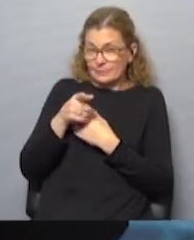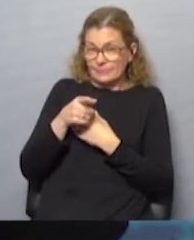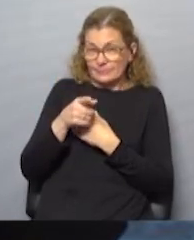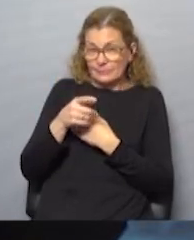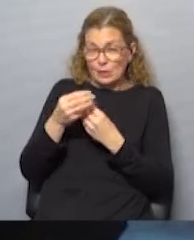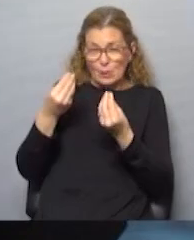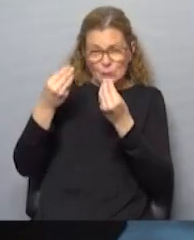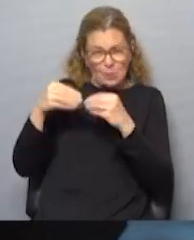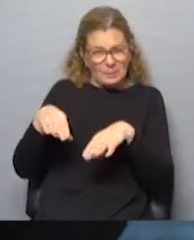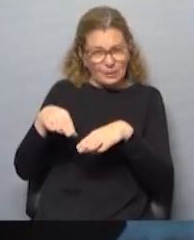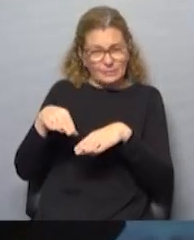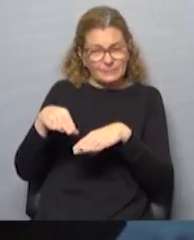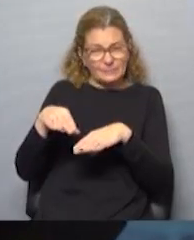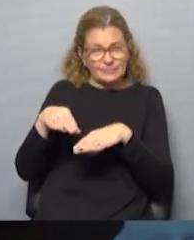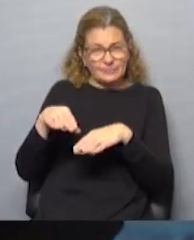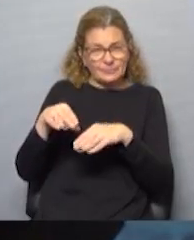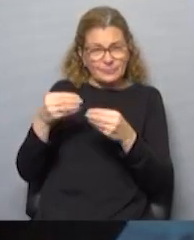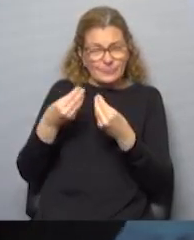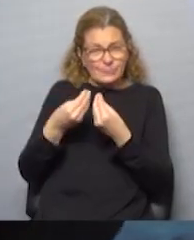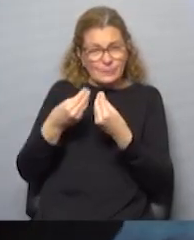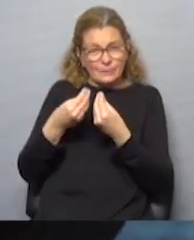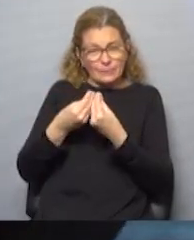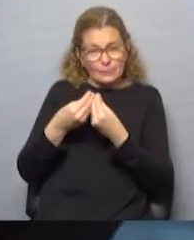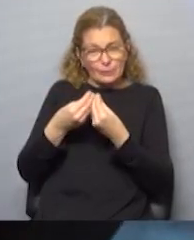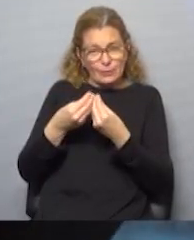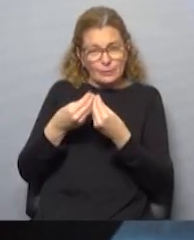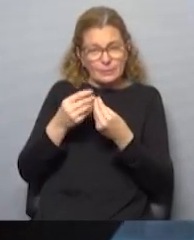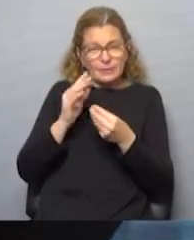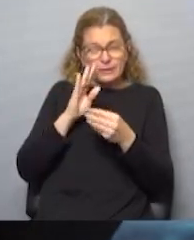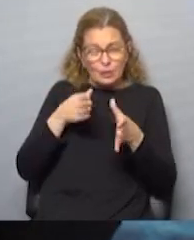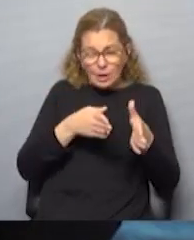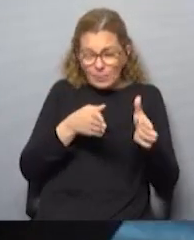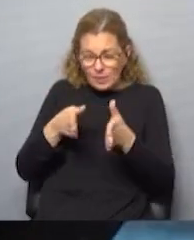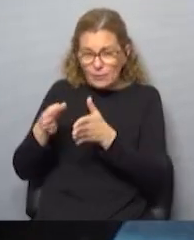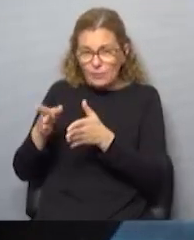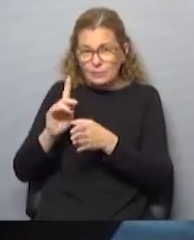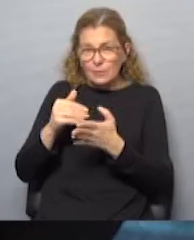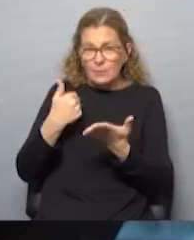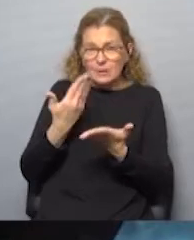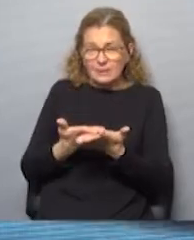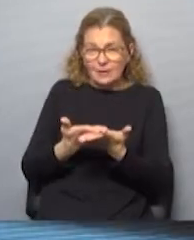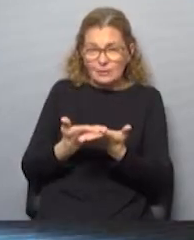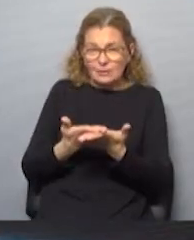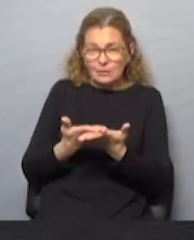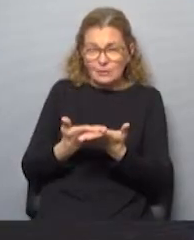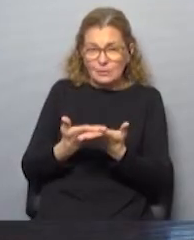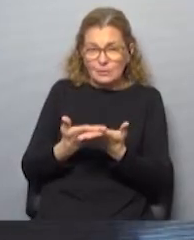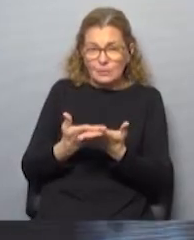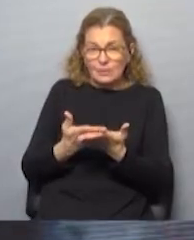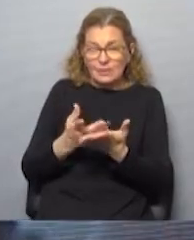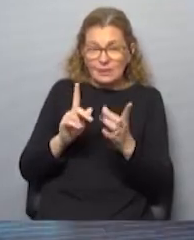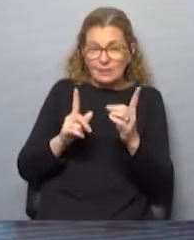peor es que tenés tenés un montón de huellas de que los caminos que estás planteando no son disparates cosa sacada de la